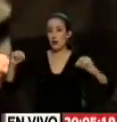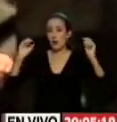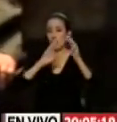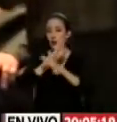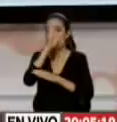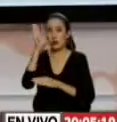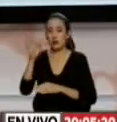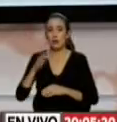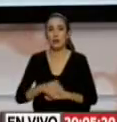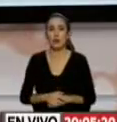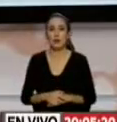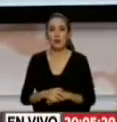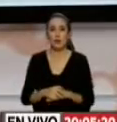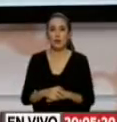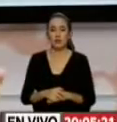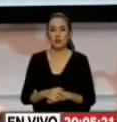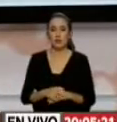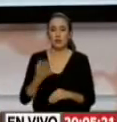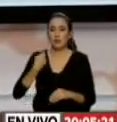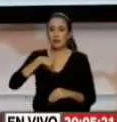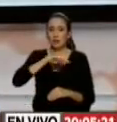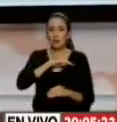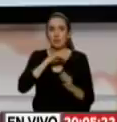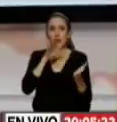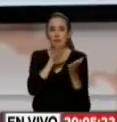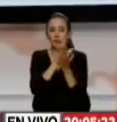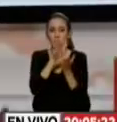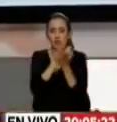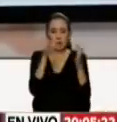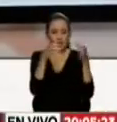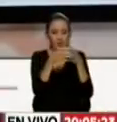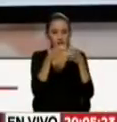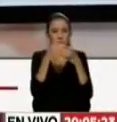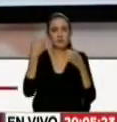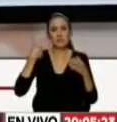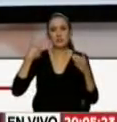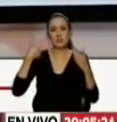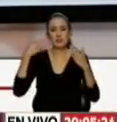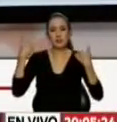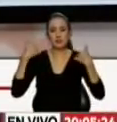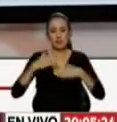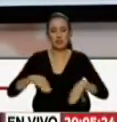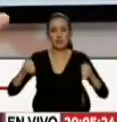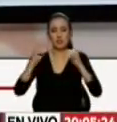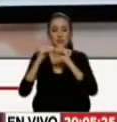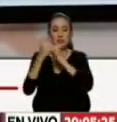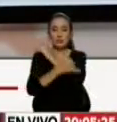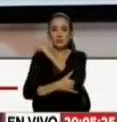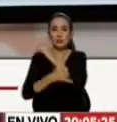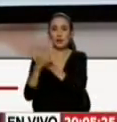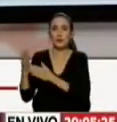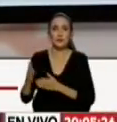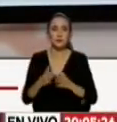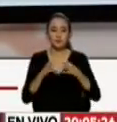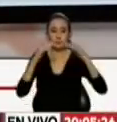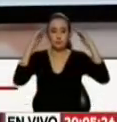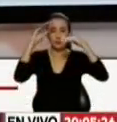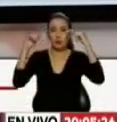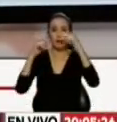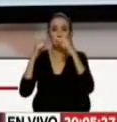y Kioto. En la medida en que nuestros socios tradicionales, históricos, y qué más si son países de la magnitud de